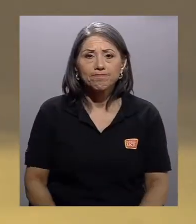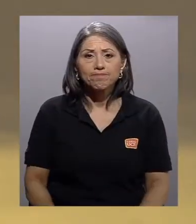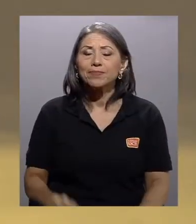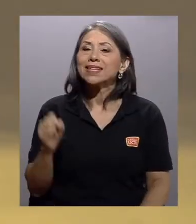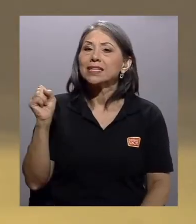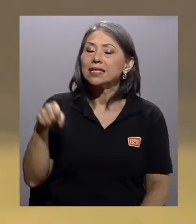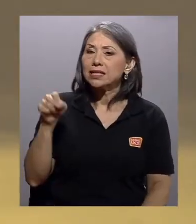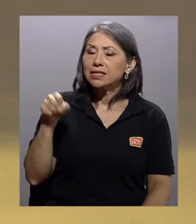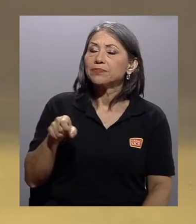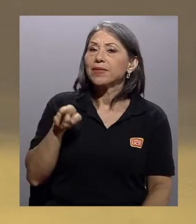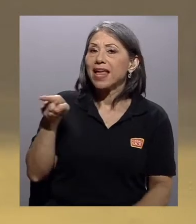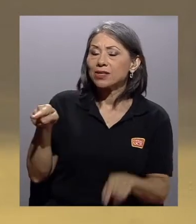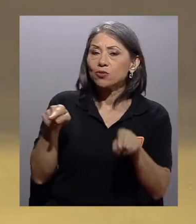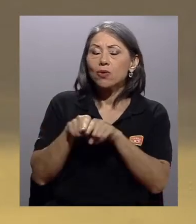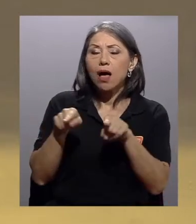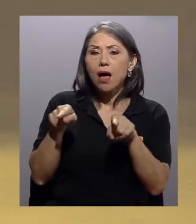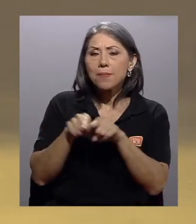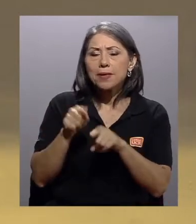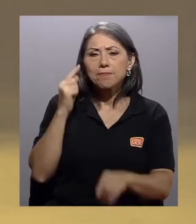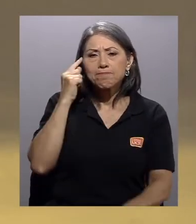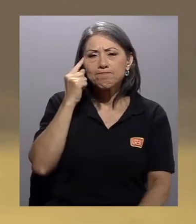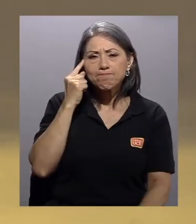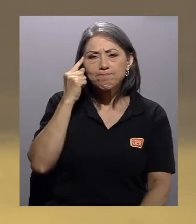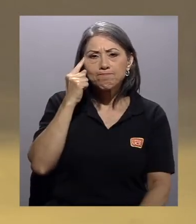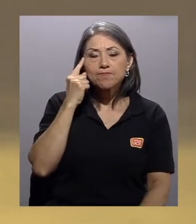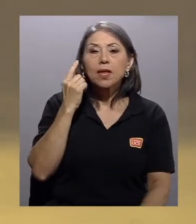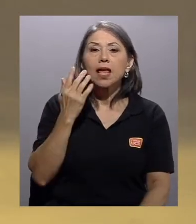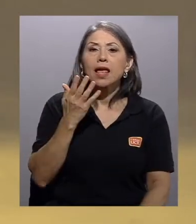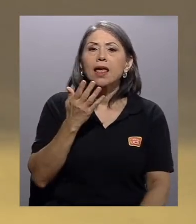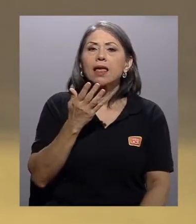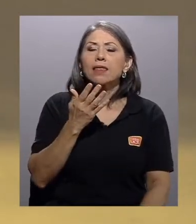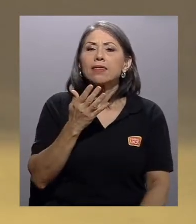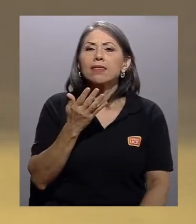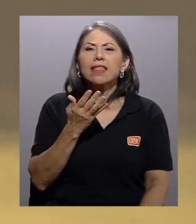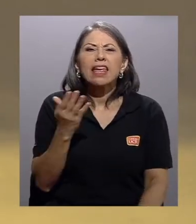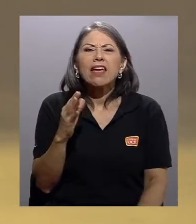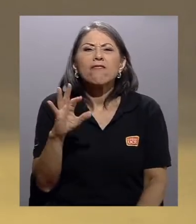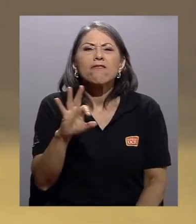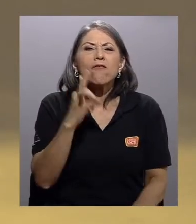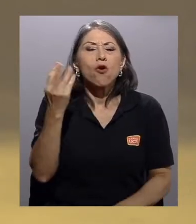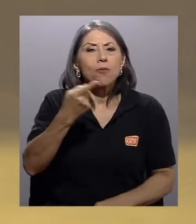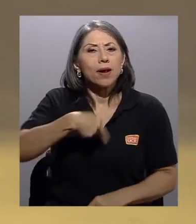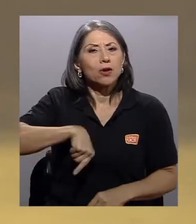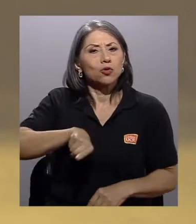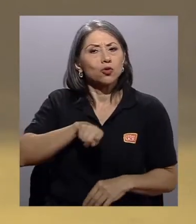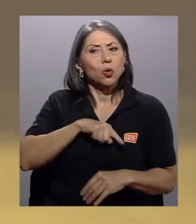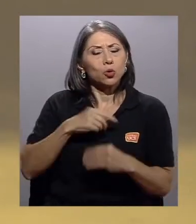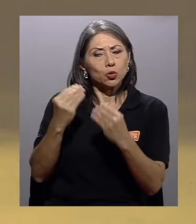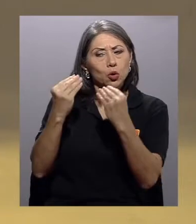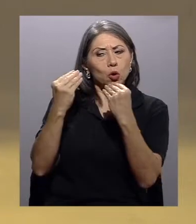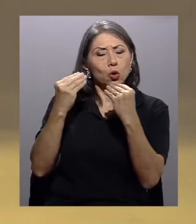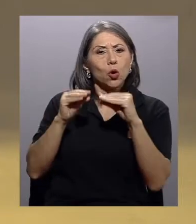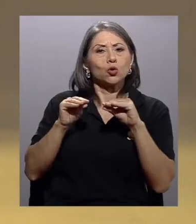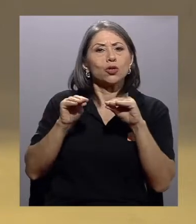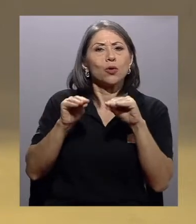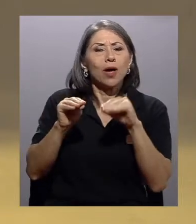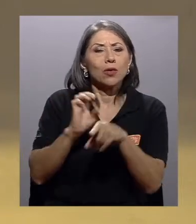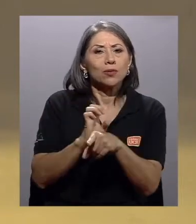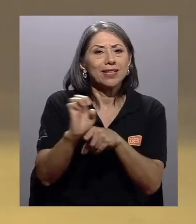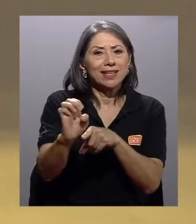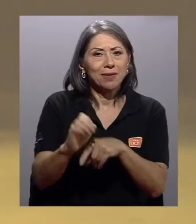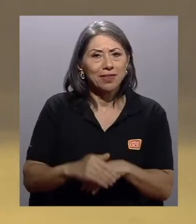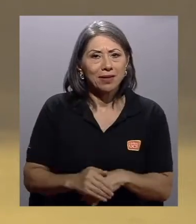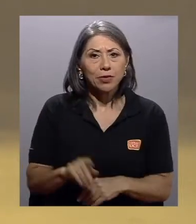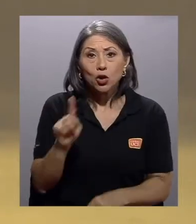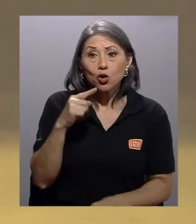eso nos lleva también a una reflexión que tiene que ver con la forma en la que nos educamos éticamente, no solamente a un nivel